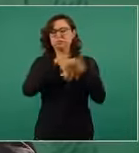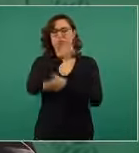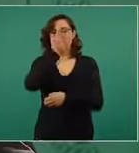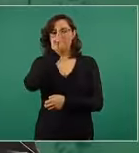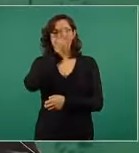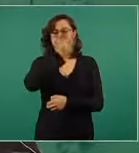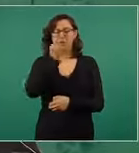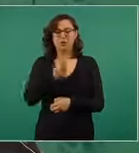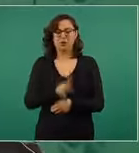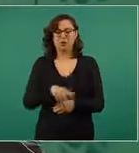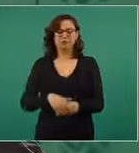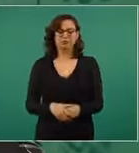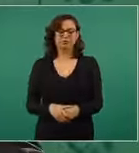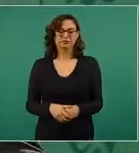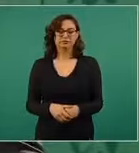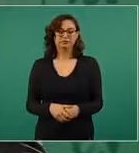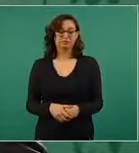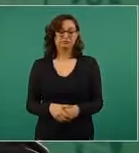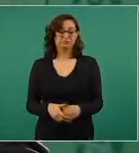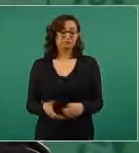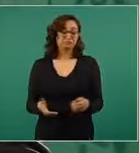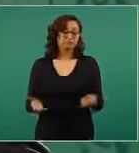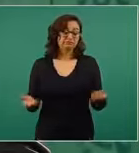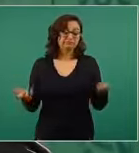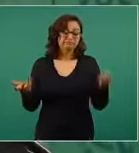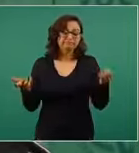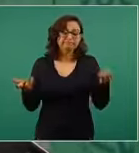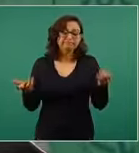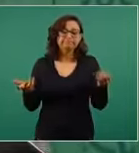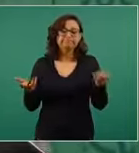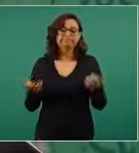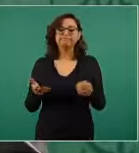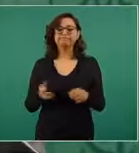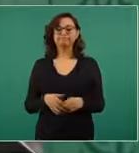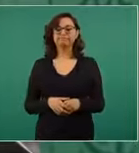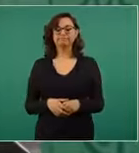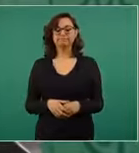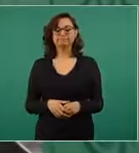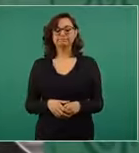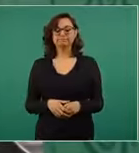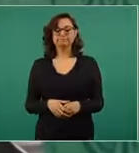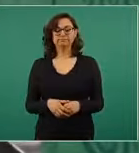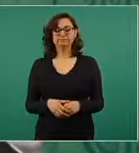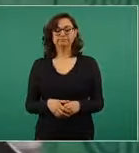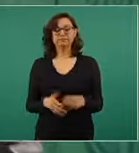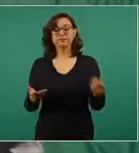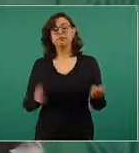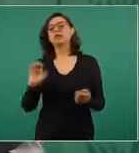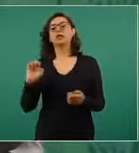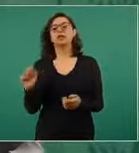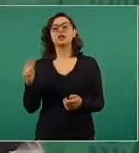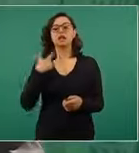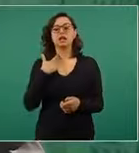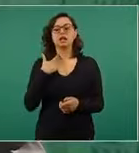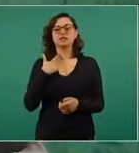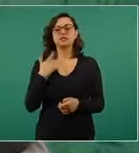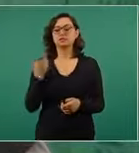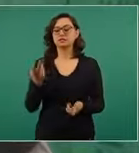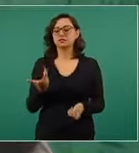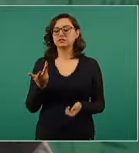¿Qué más puedo decir? Que uno de los que estuvo de secretario de Seguridad